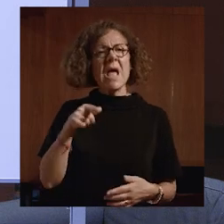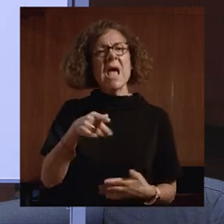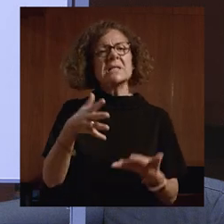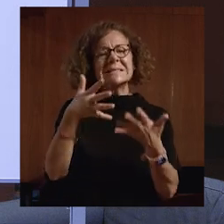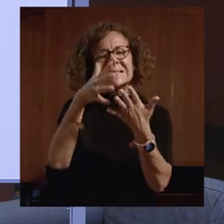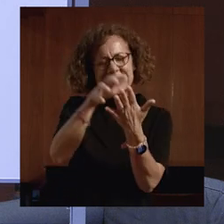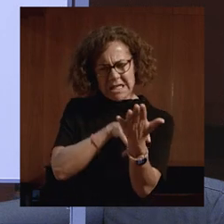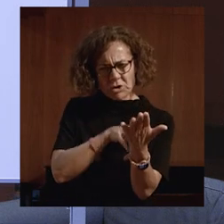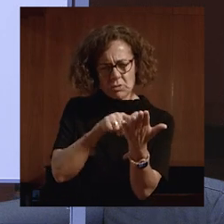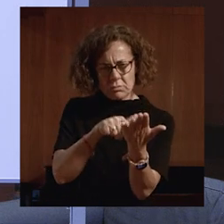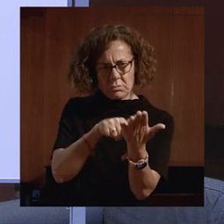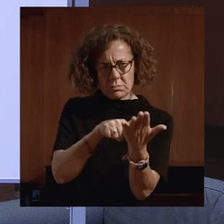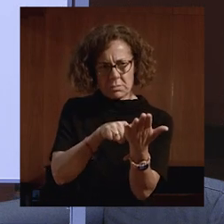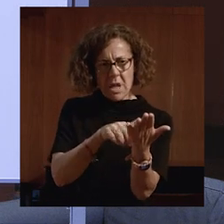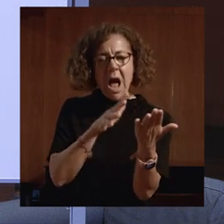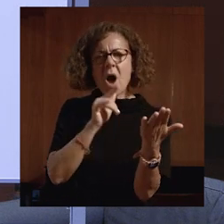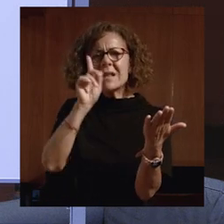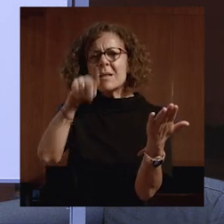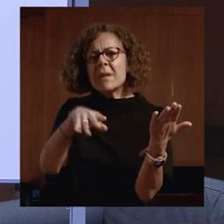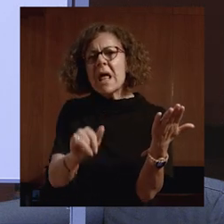texto, tenemos también